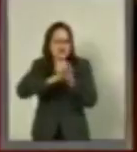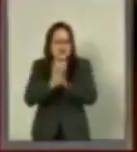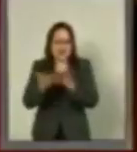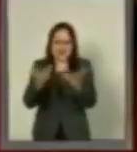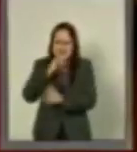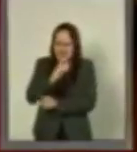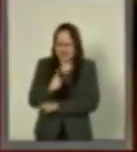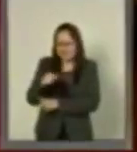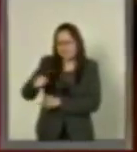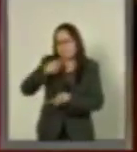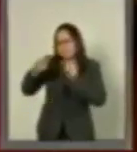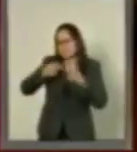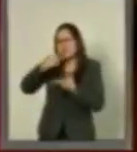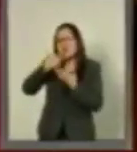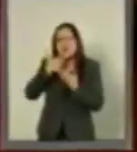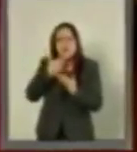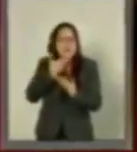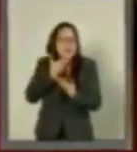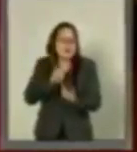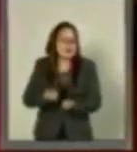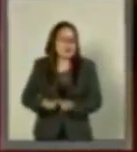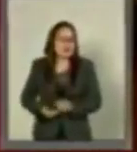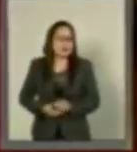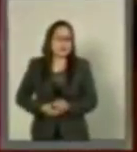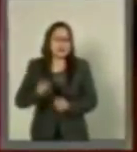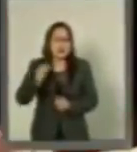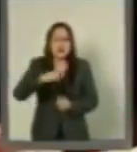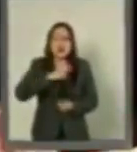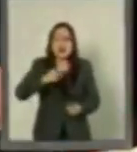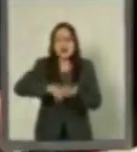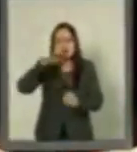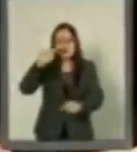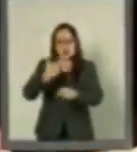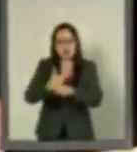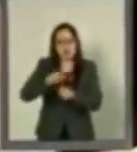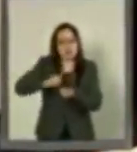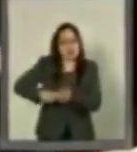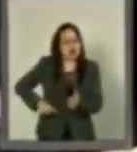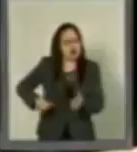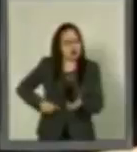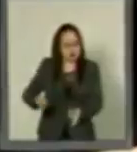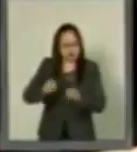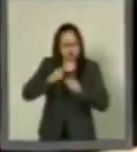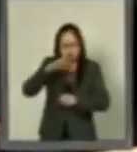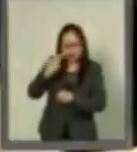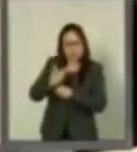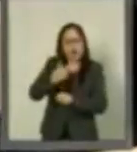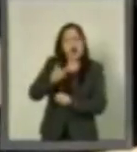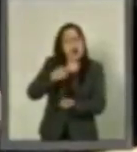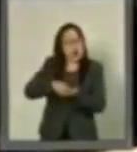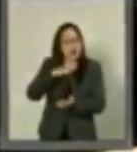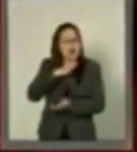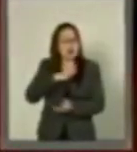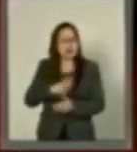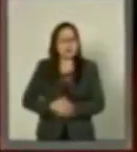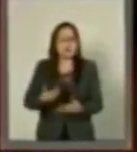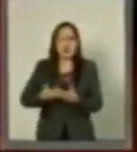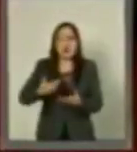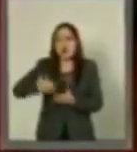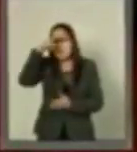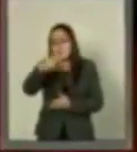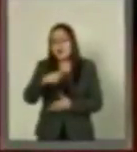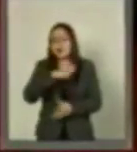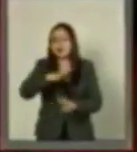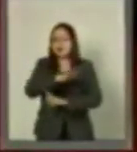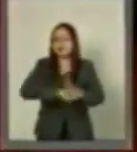contundentes, pero también creo que hay ciertas responsabilidades que los cargos públicos nos dan. Actualmente México